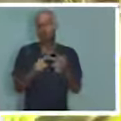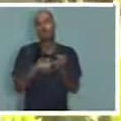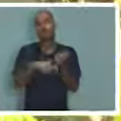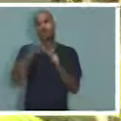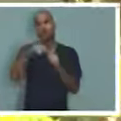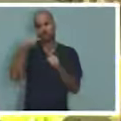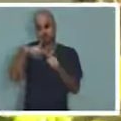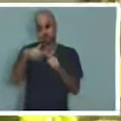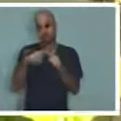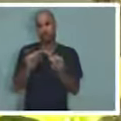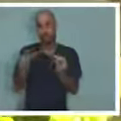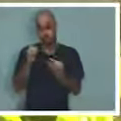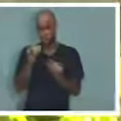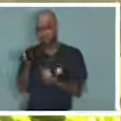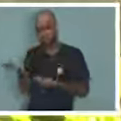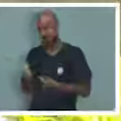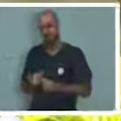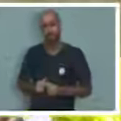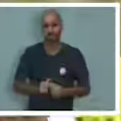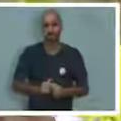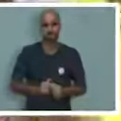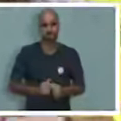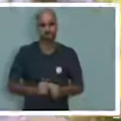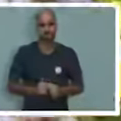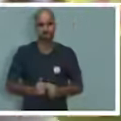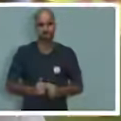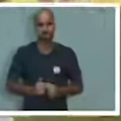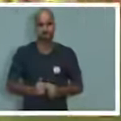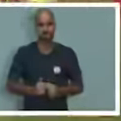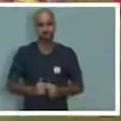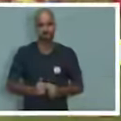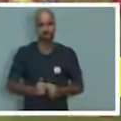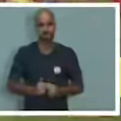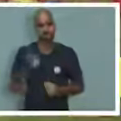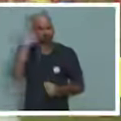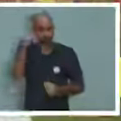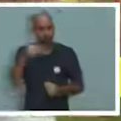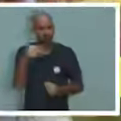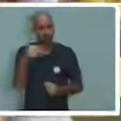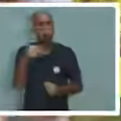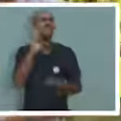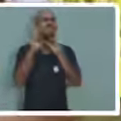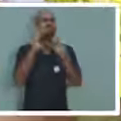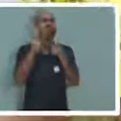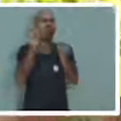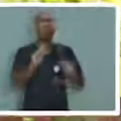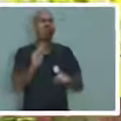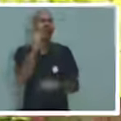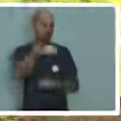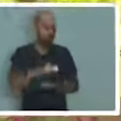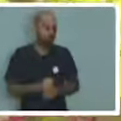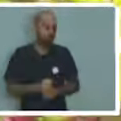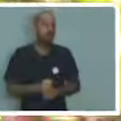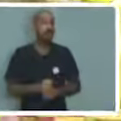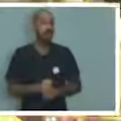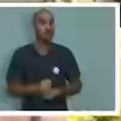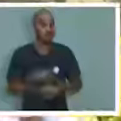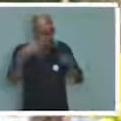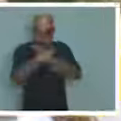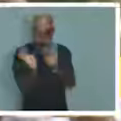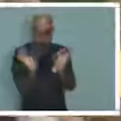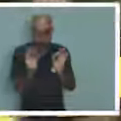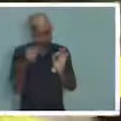www.picta.cu para ti. Aquí nuestro canal se llama Jóvenes por la Vida. ¿Sabes que también estamos en Facebook? Sí, claro. Si no te has llegado, llégate, porque ahí